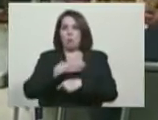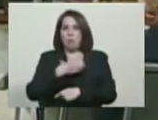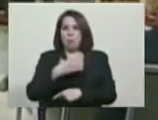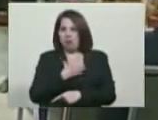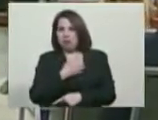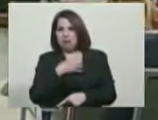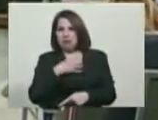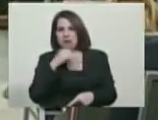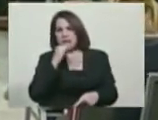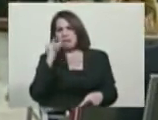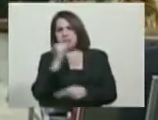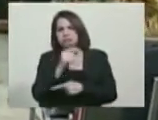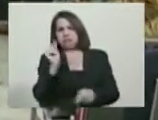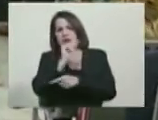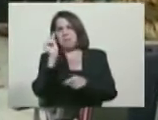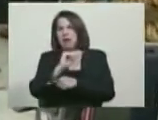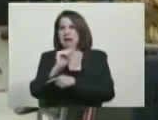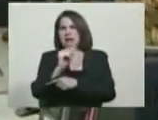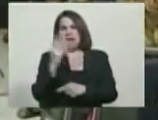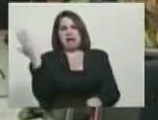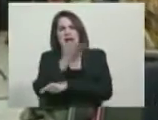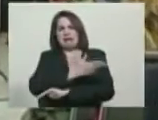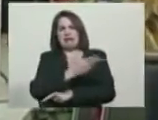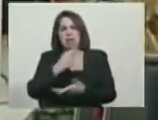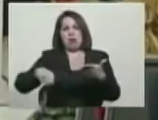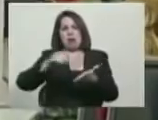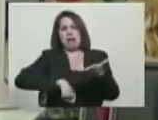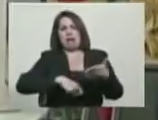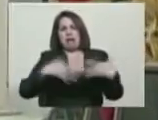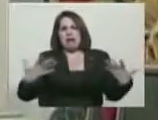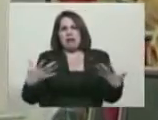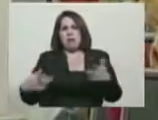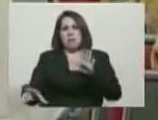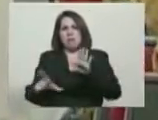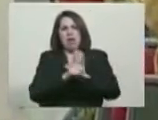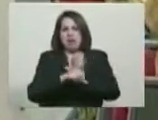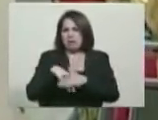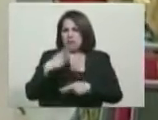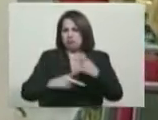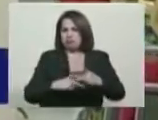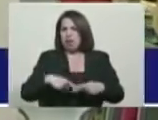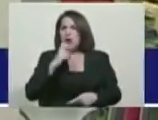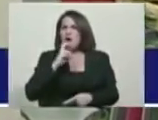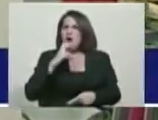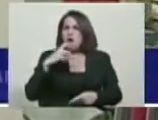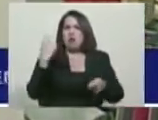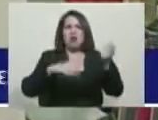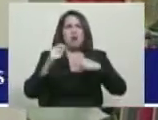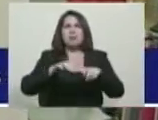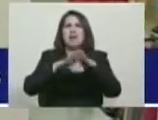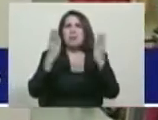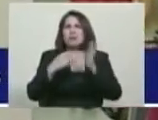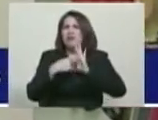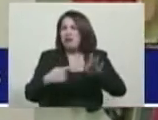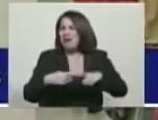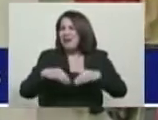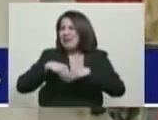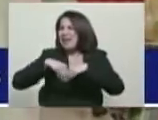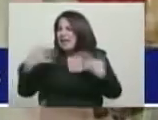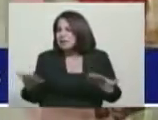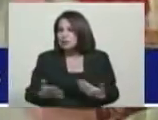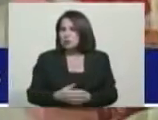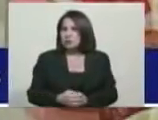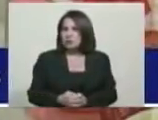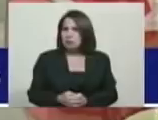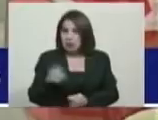que se pretenda con una sanción ilegal impedir que Venezuela produzca oro y lo venda al mundo. ¿Qué les parece a ustedes?